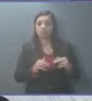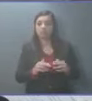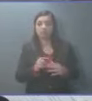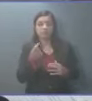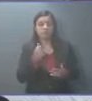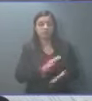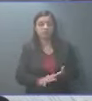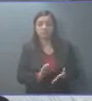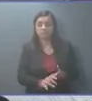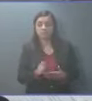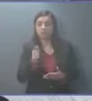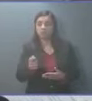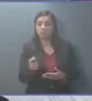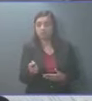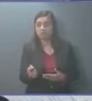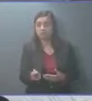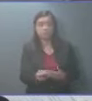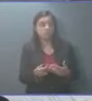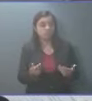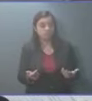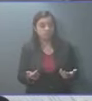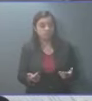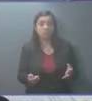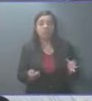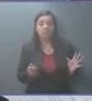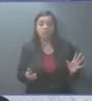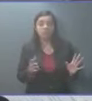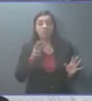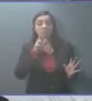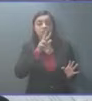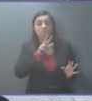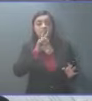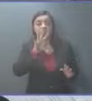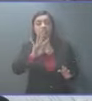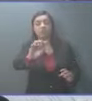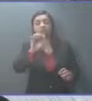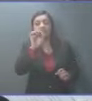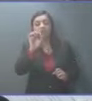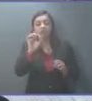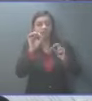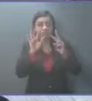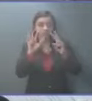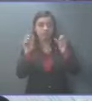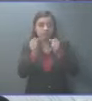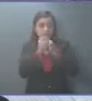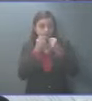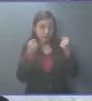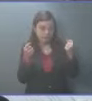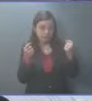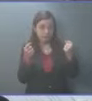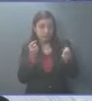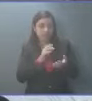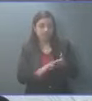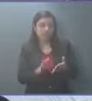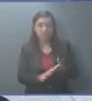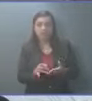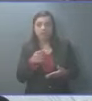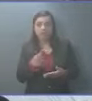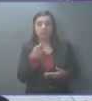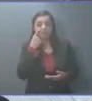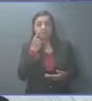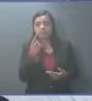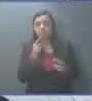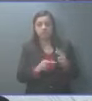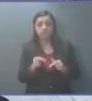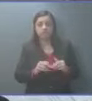costo final, que espero en realidad que así sea, de 34.7 millones de costo de la construcción